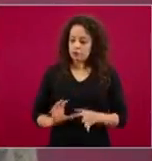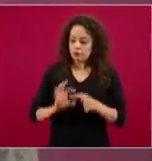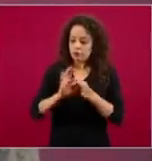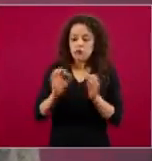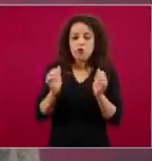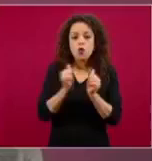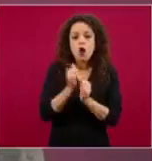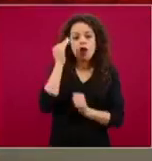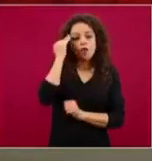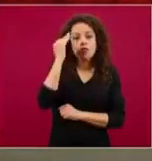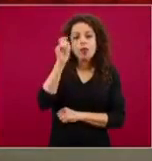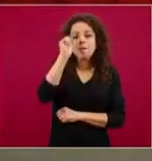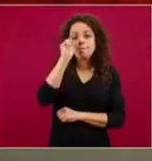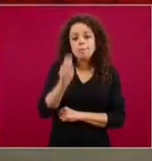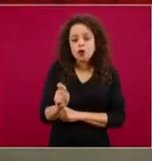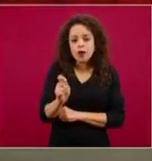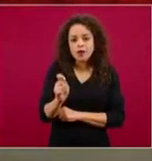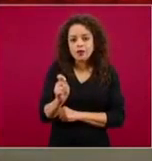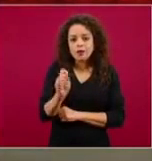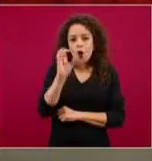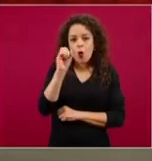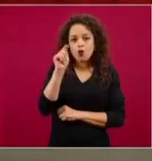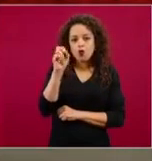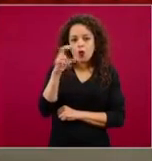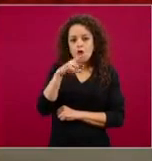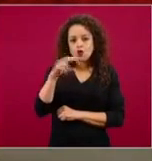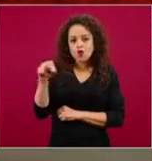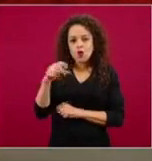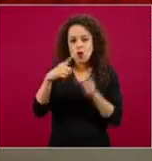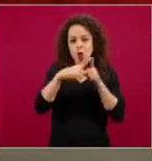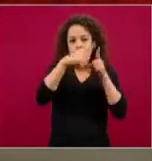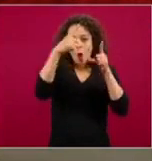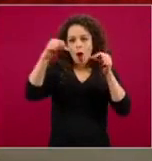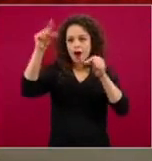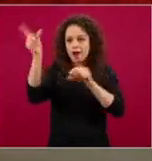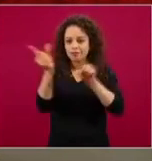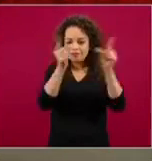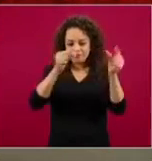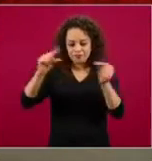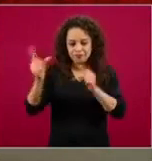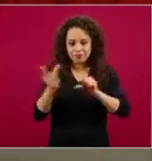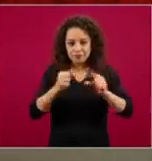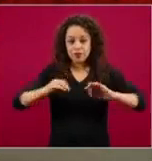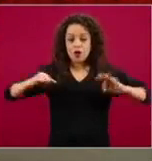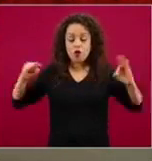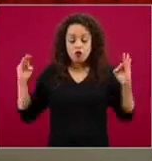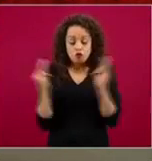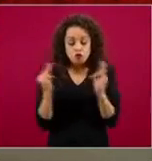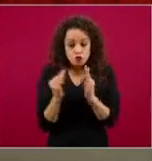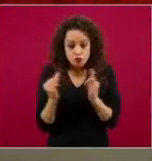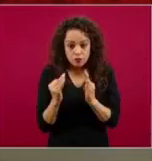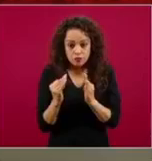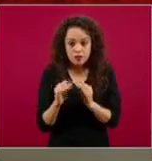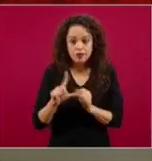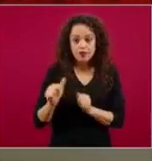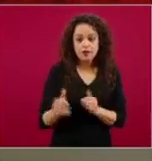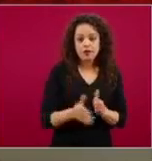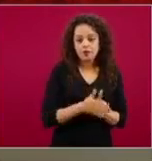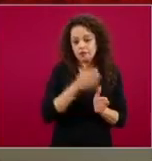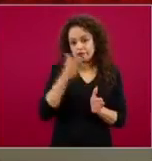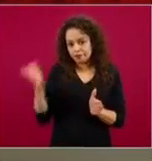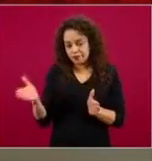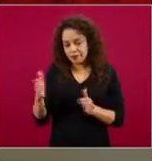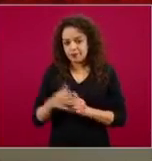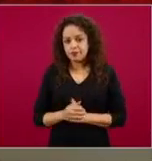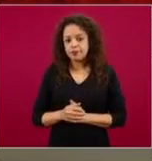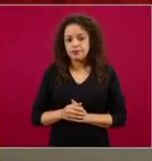otoño-invierno respectiva. Para el hemisferio norte es de octubre y hasta marzo, para el hemisferio sur es de abril y